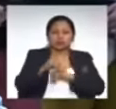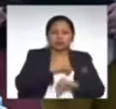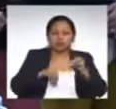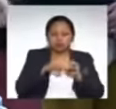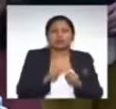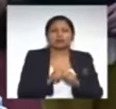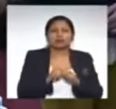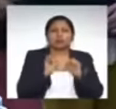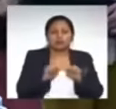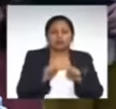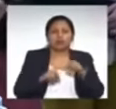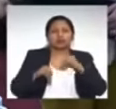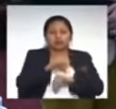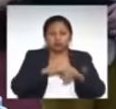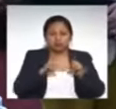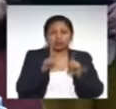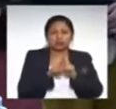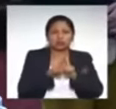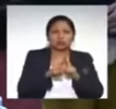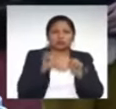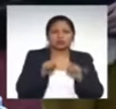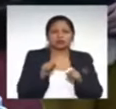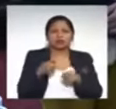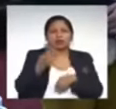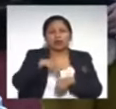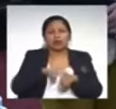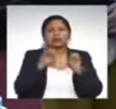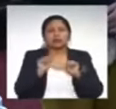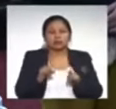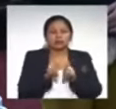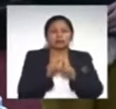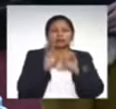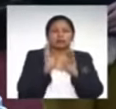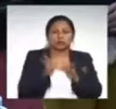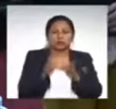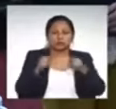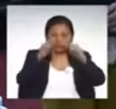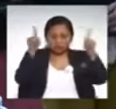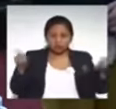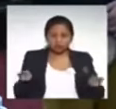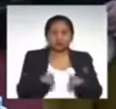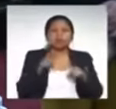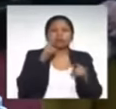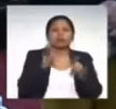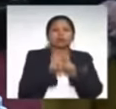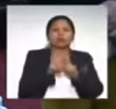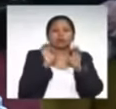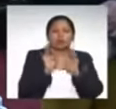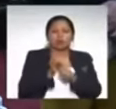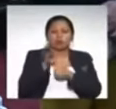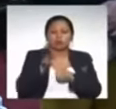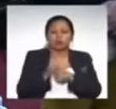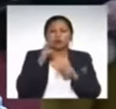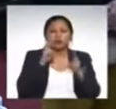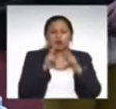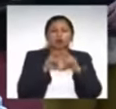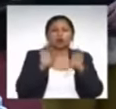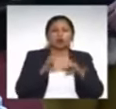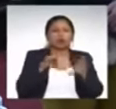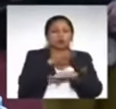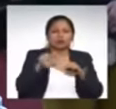reformas, enmiendas al crédito hipotecario nacional, ahí está el tablero para que ojalá que la población guatemalteca vea